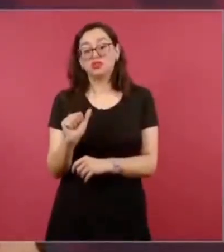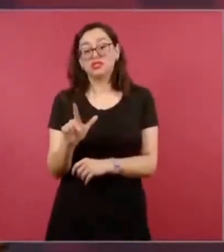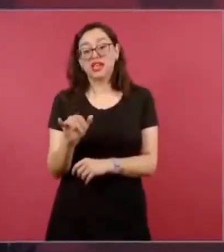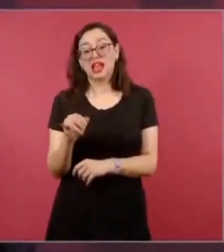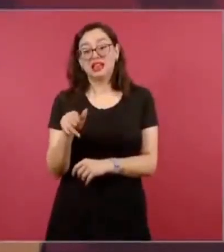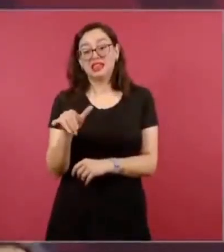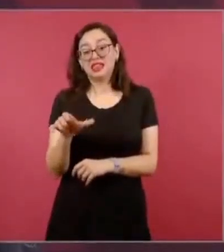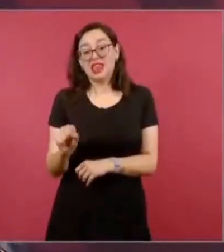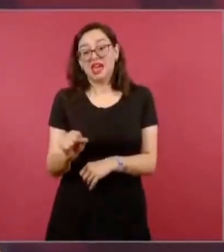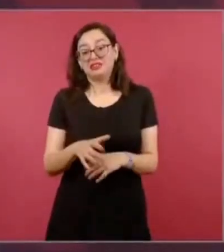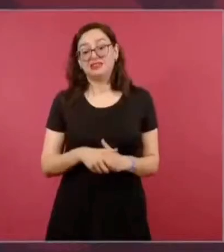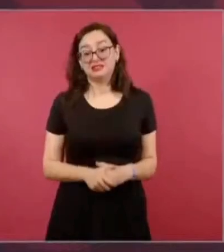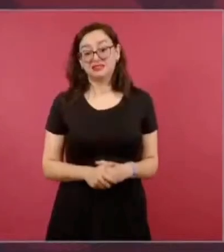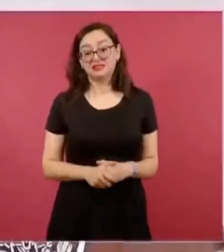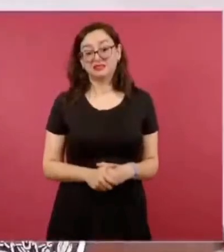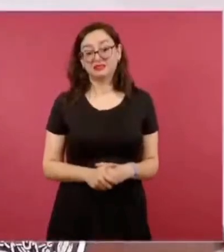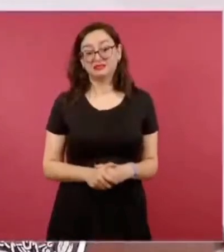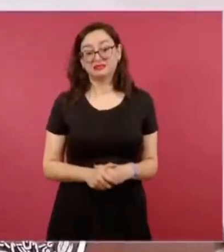Salinas,